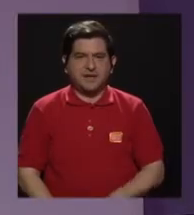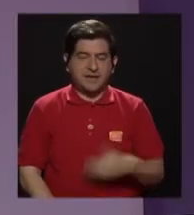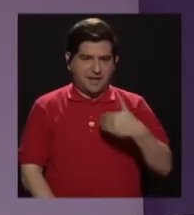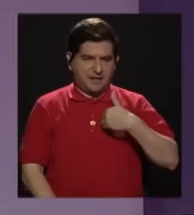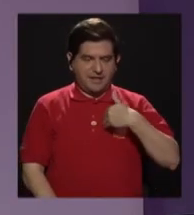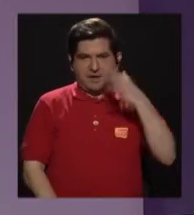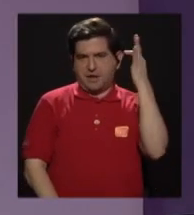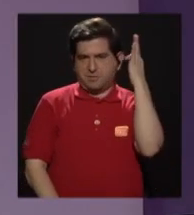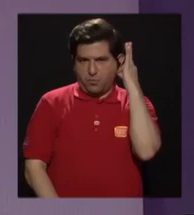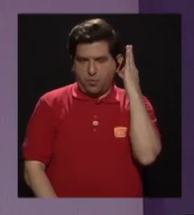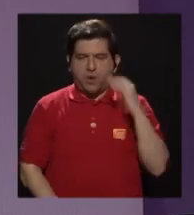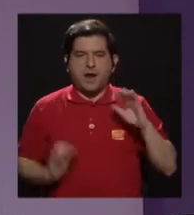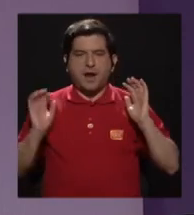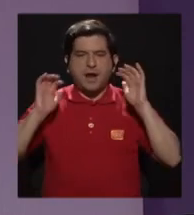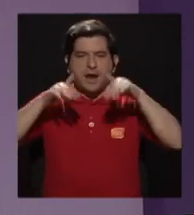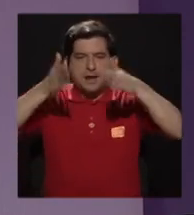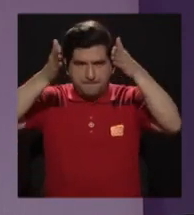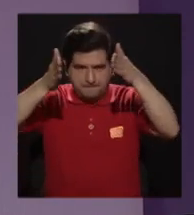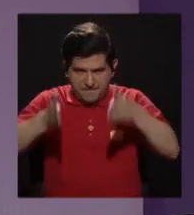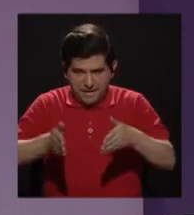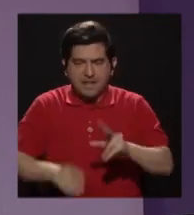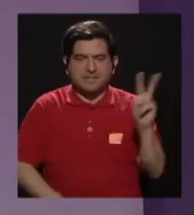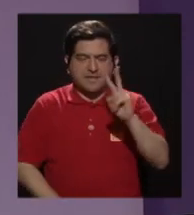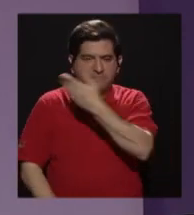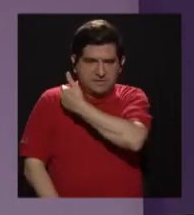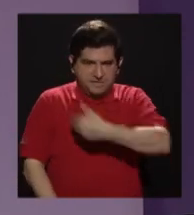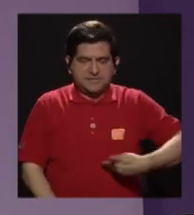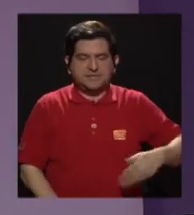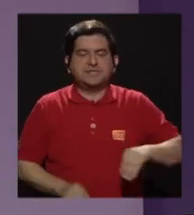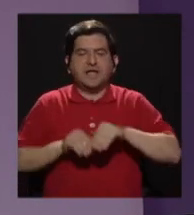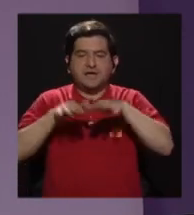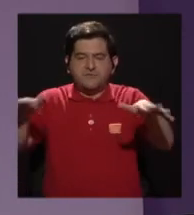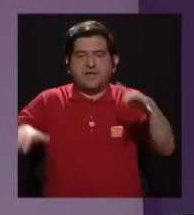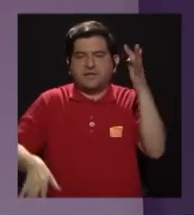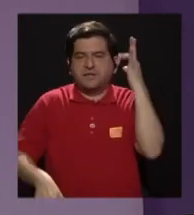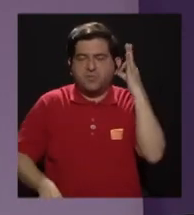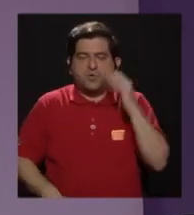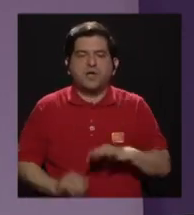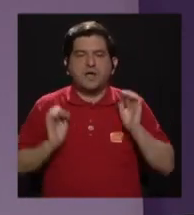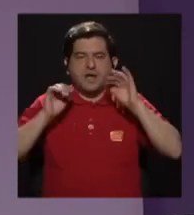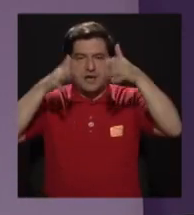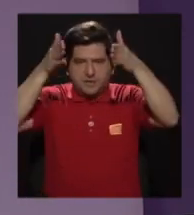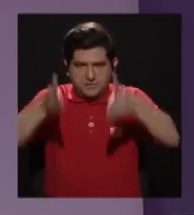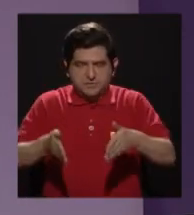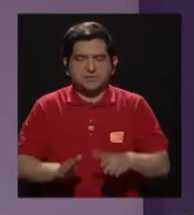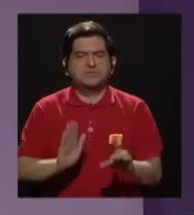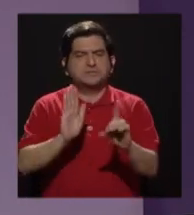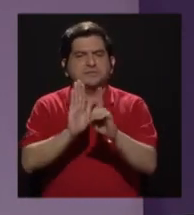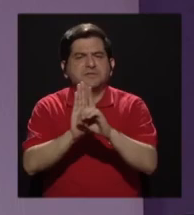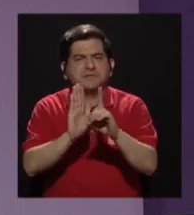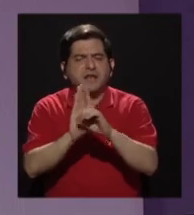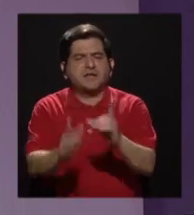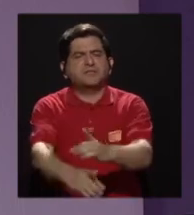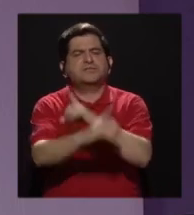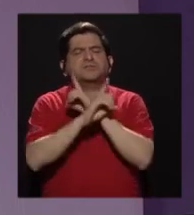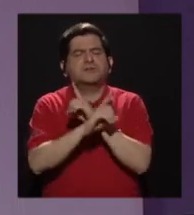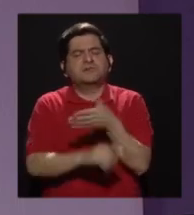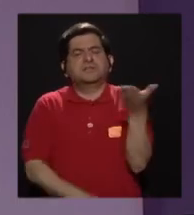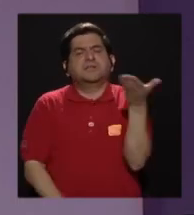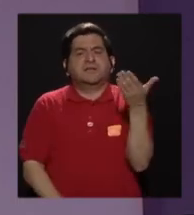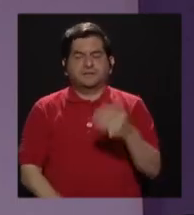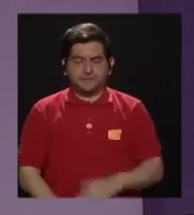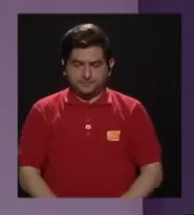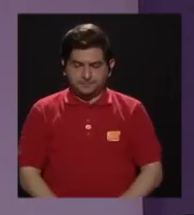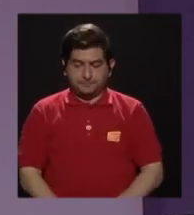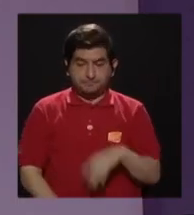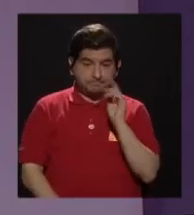como mujer migrante, como vicepresidenta de la Red de Mujeres Migrantes, en cuanto a defensa de derechos, ¿qué? Sí,